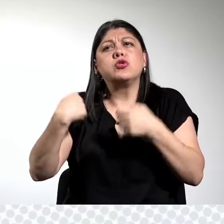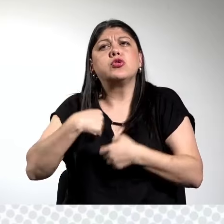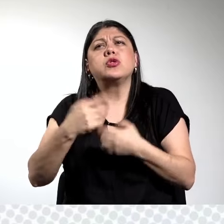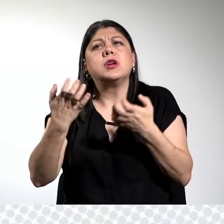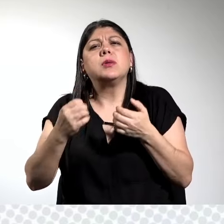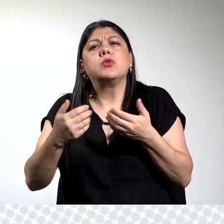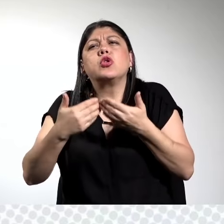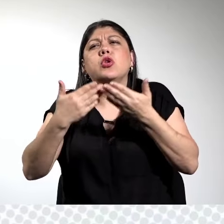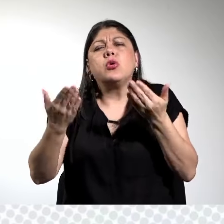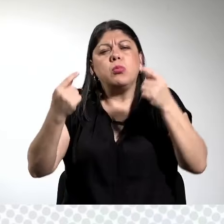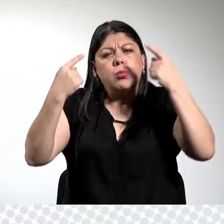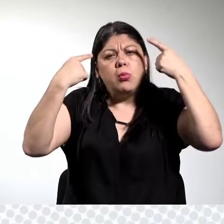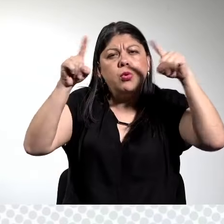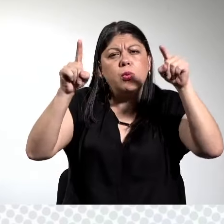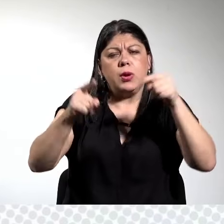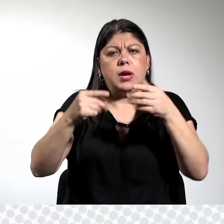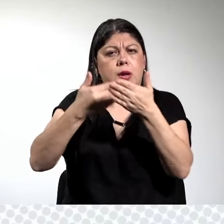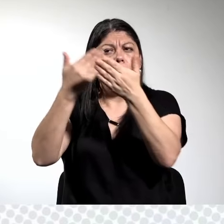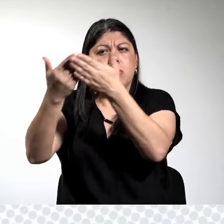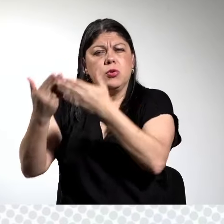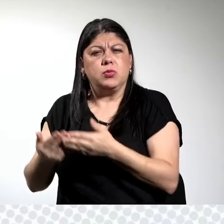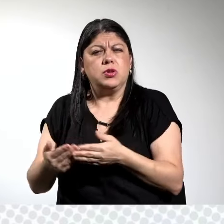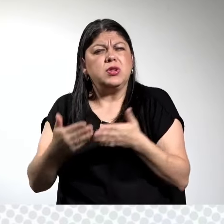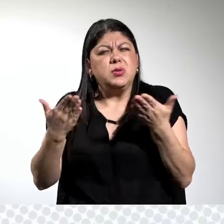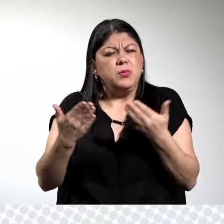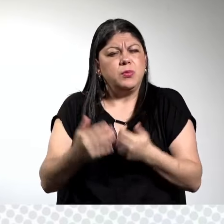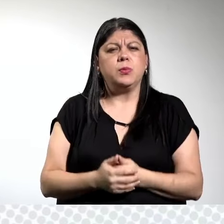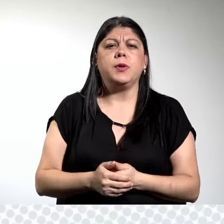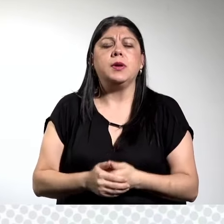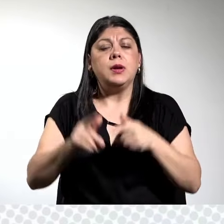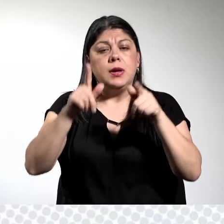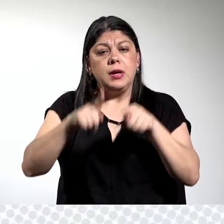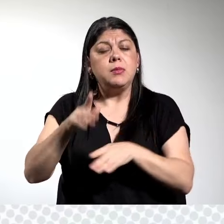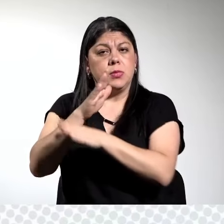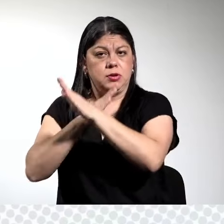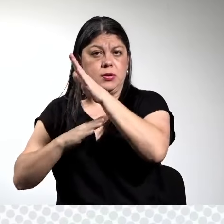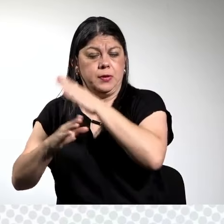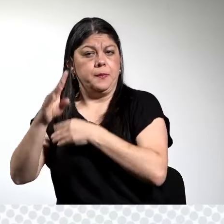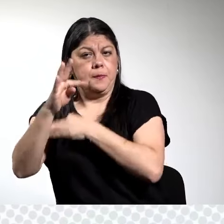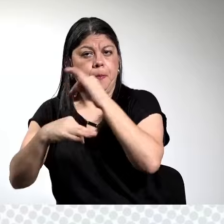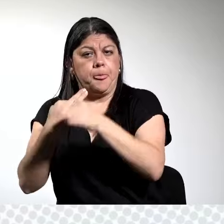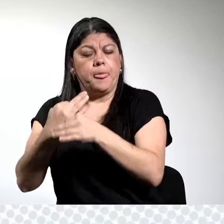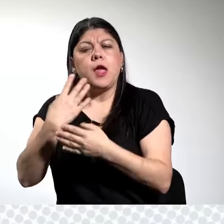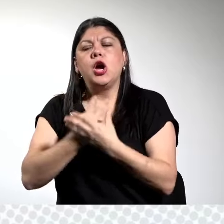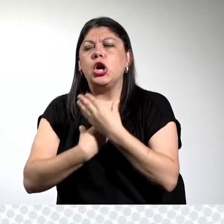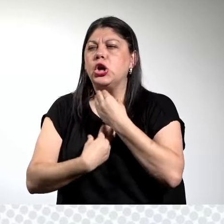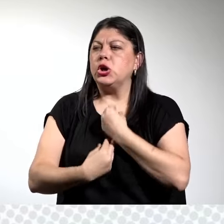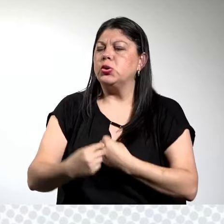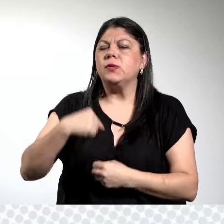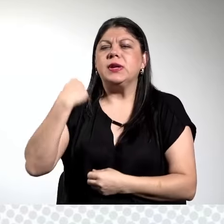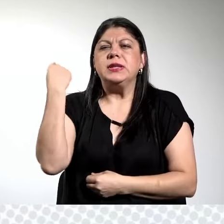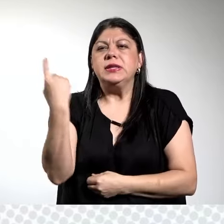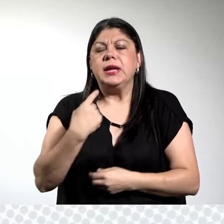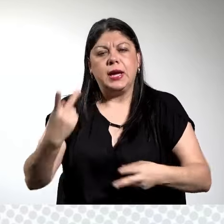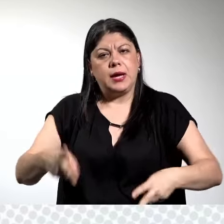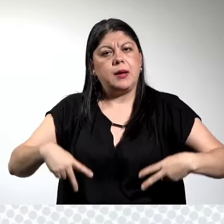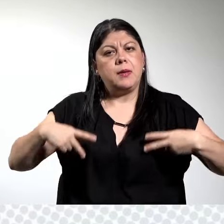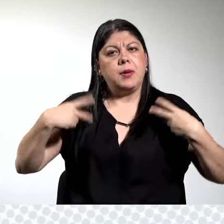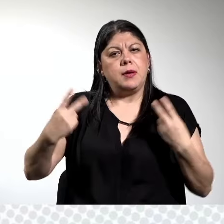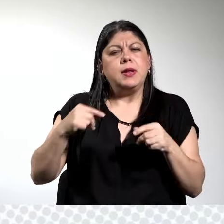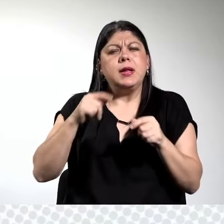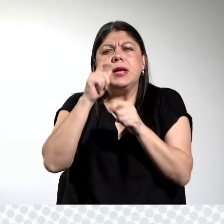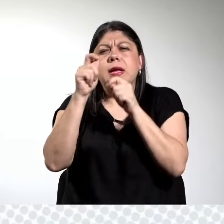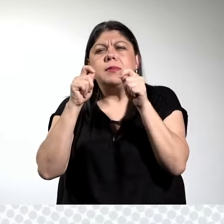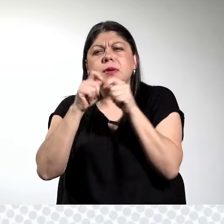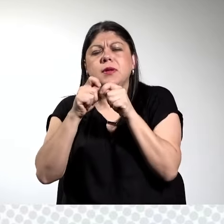el cómo se logrará alcanzar estas propuestas. Perfecto. Las personas con algún tipo de discapacidad sufren en todos los momentos de su vida precisamente